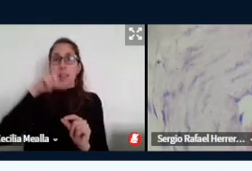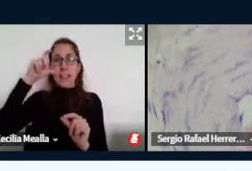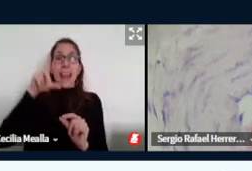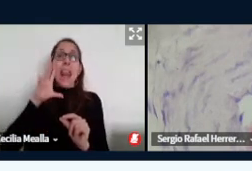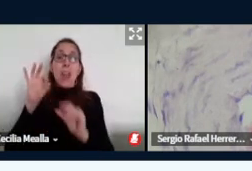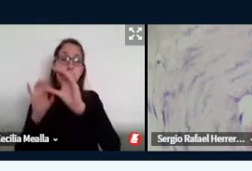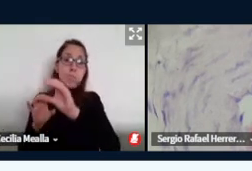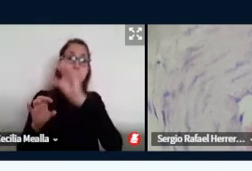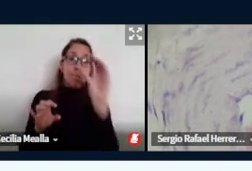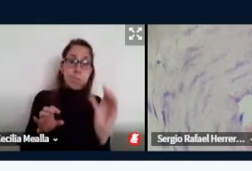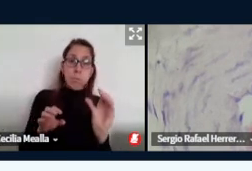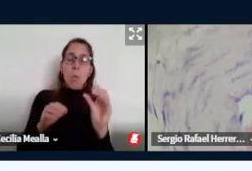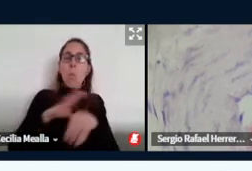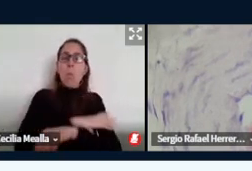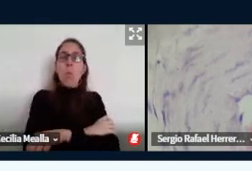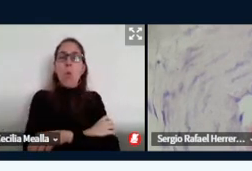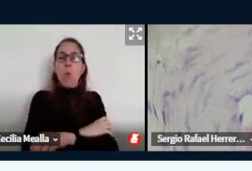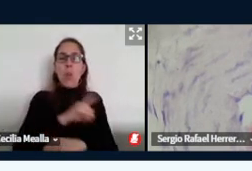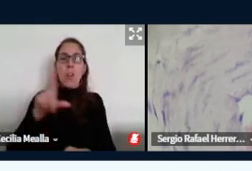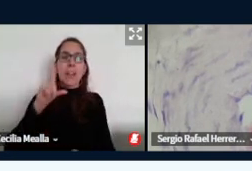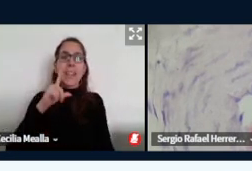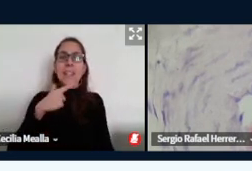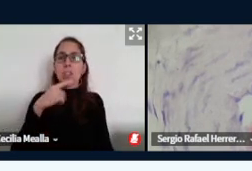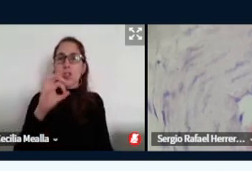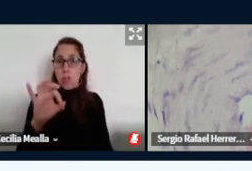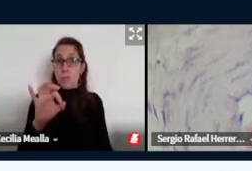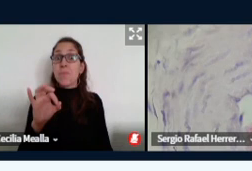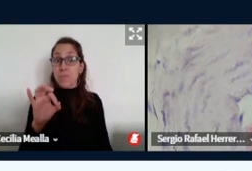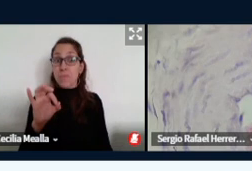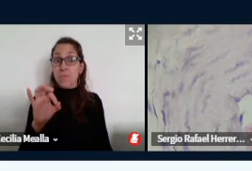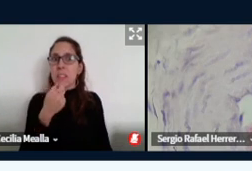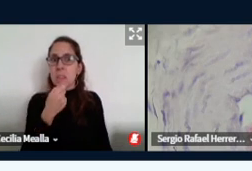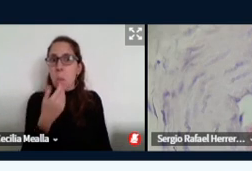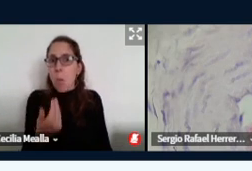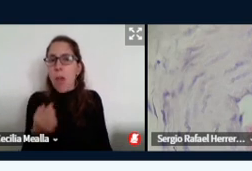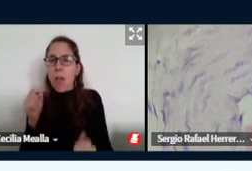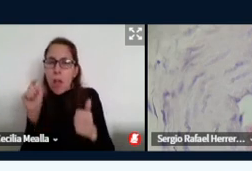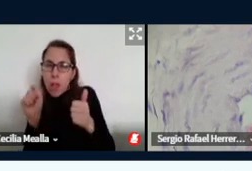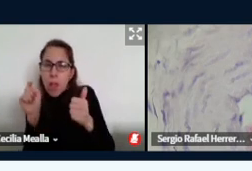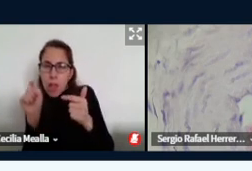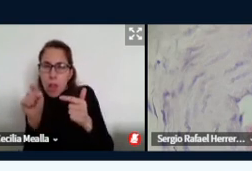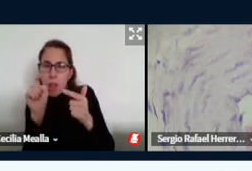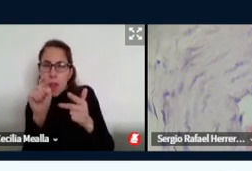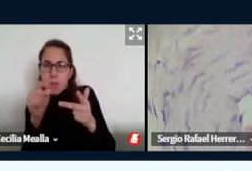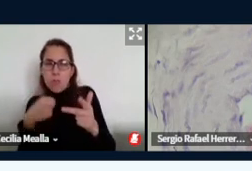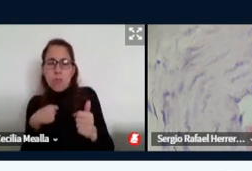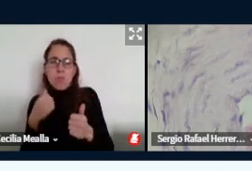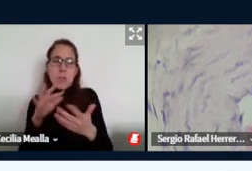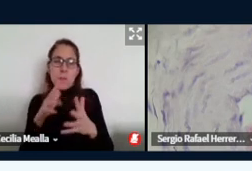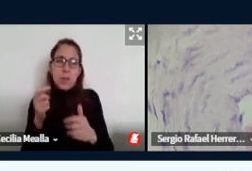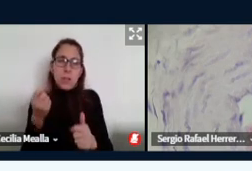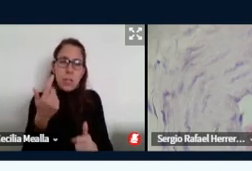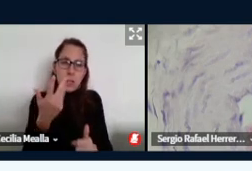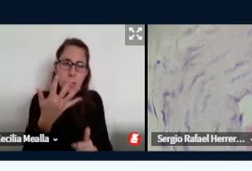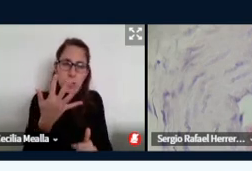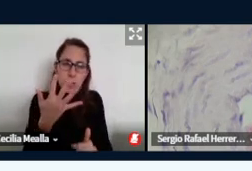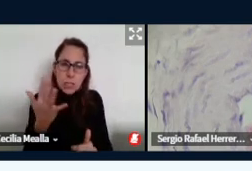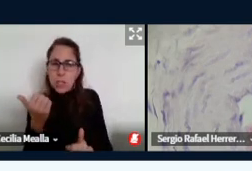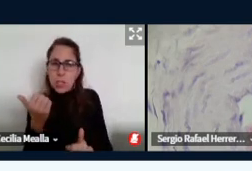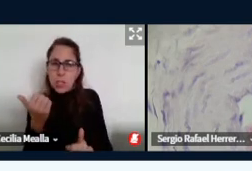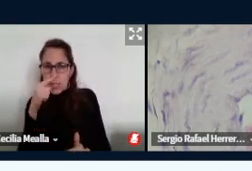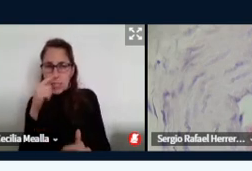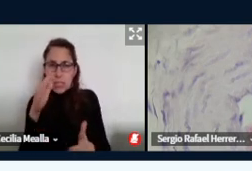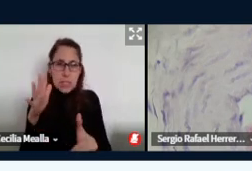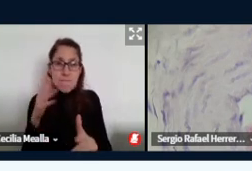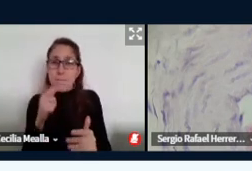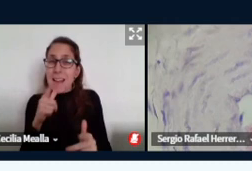liso. Fíjense ahí, podemos contar, si contaríamos, yo estoy contando 1, 2, 3, 4, 5, 6